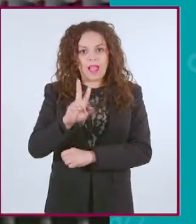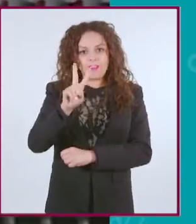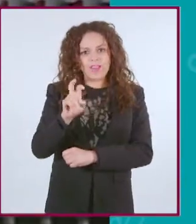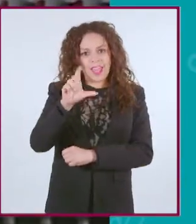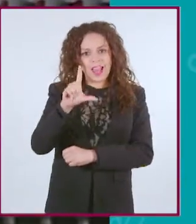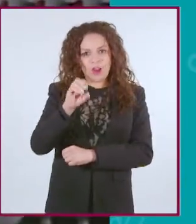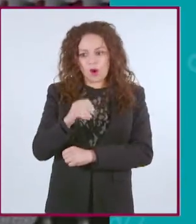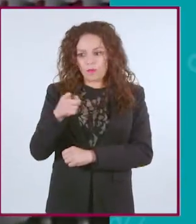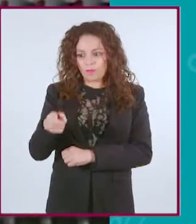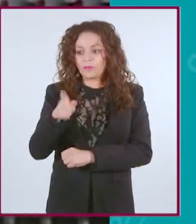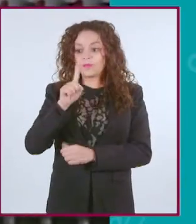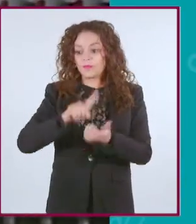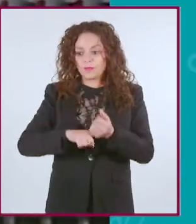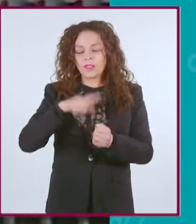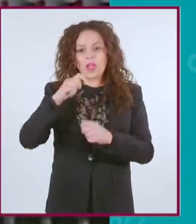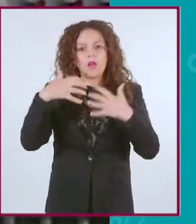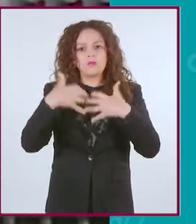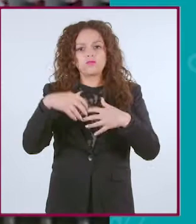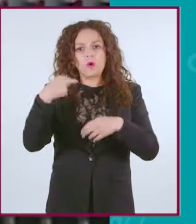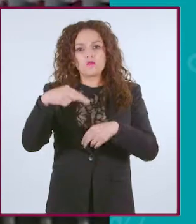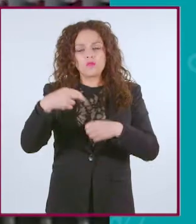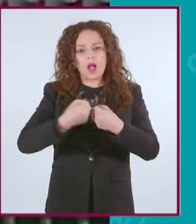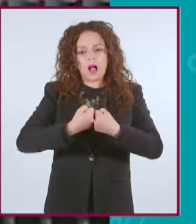de unas máquinas que se llaman estiradores,